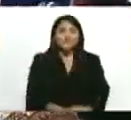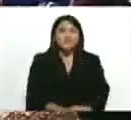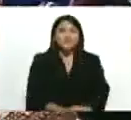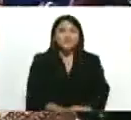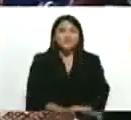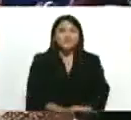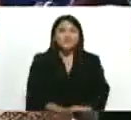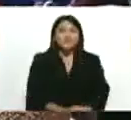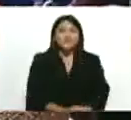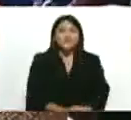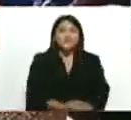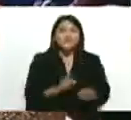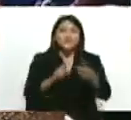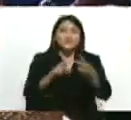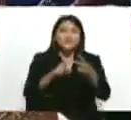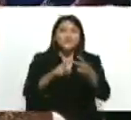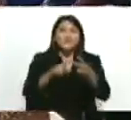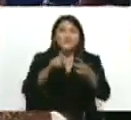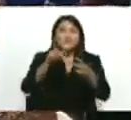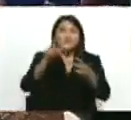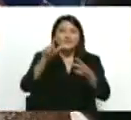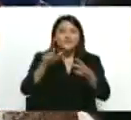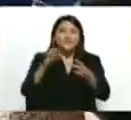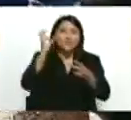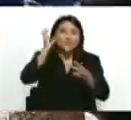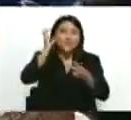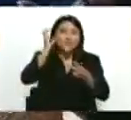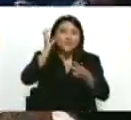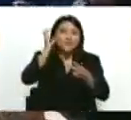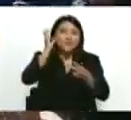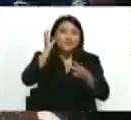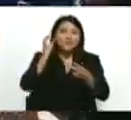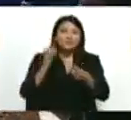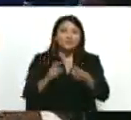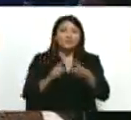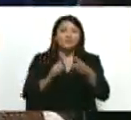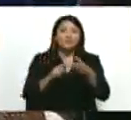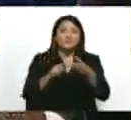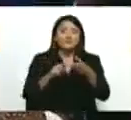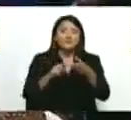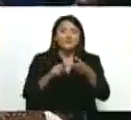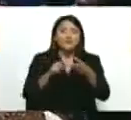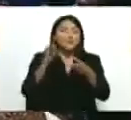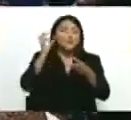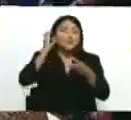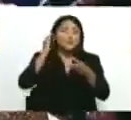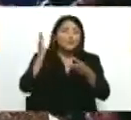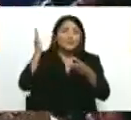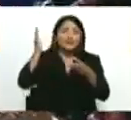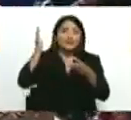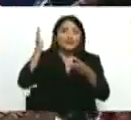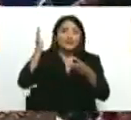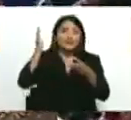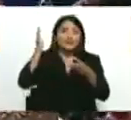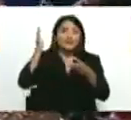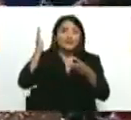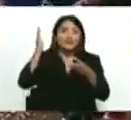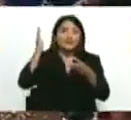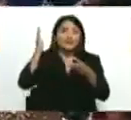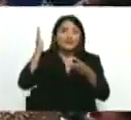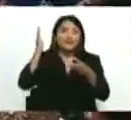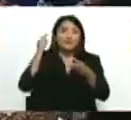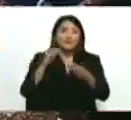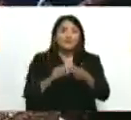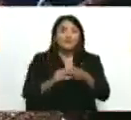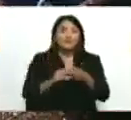De La Guaira, Gresly Colón. De La Guaira, Marlene Sánchez. De